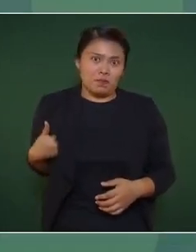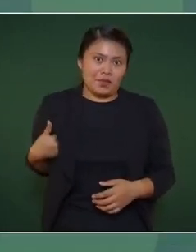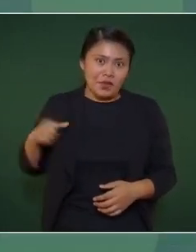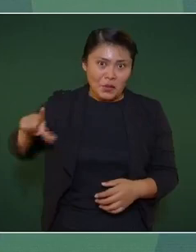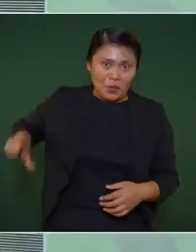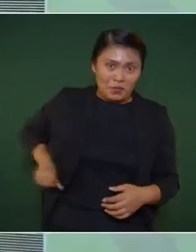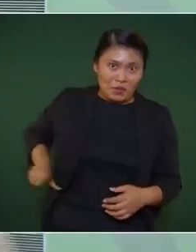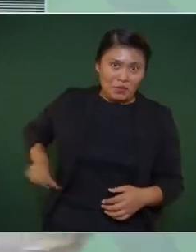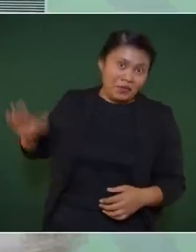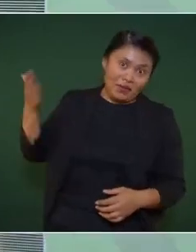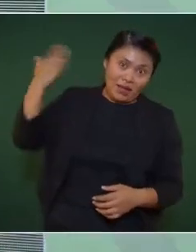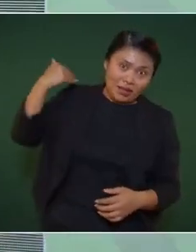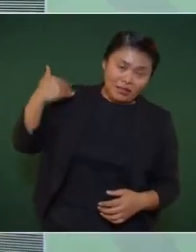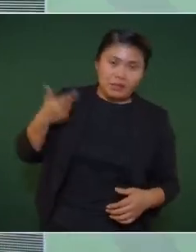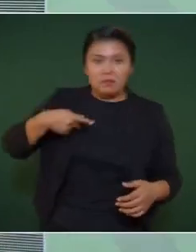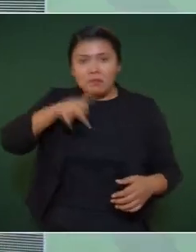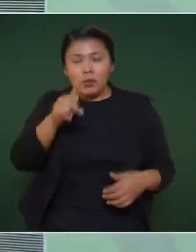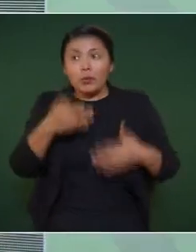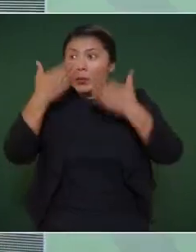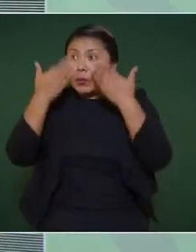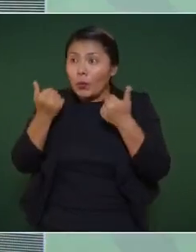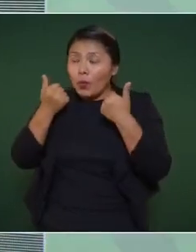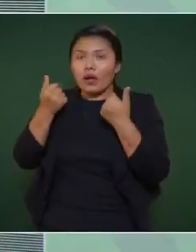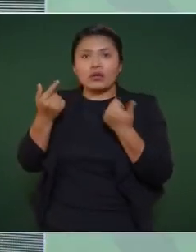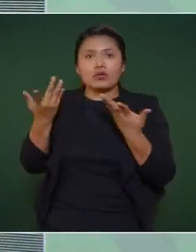no incluían el mantenimiento,